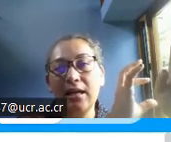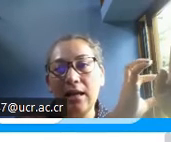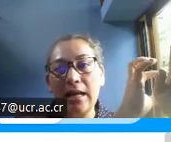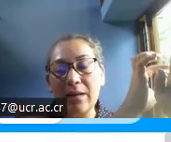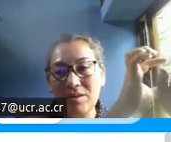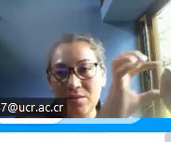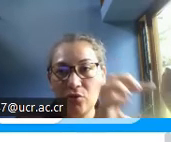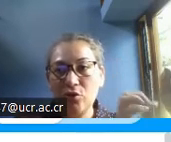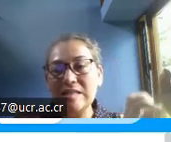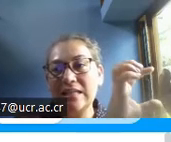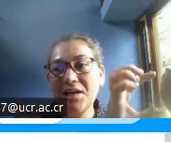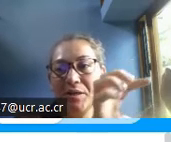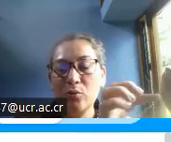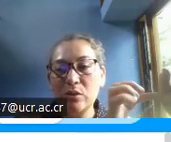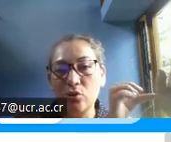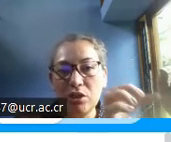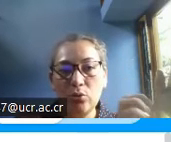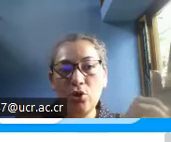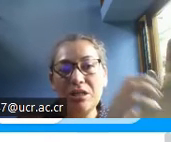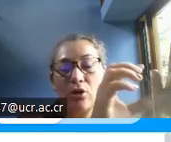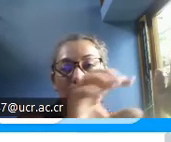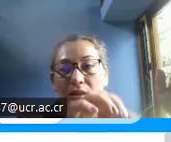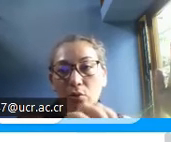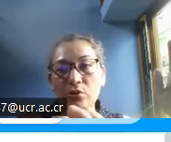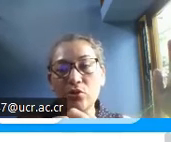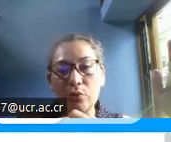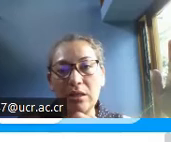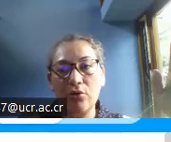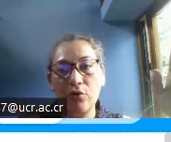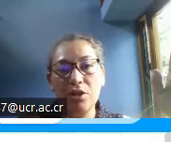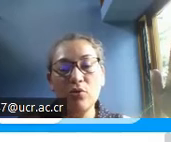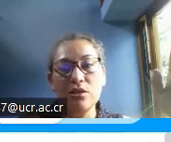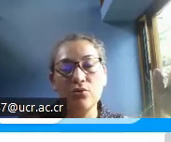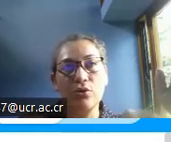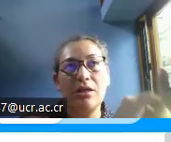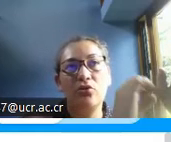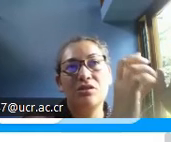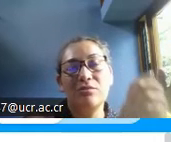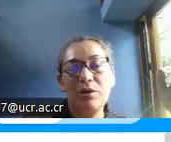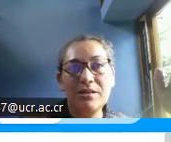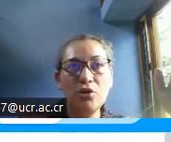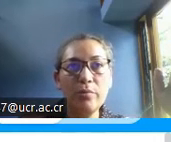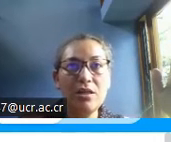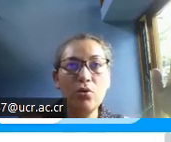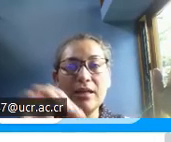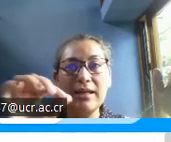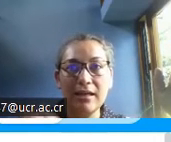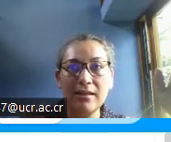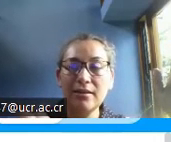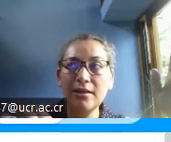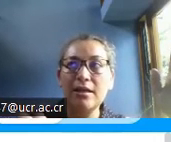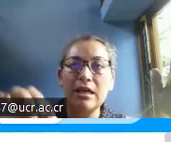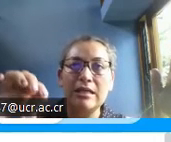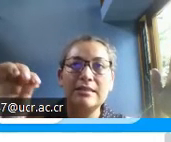hacer el planteamiento de nuestra idea, ¿verdad? Nuestro título y el objetivo de nuestro video, recordemos eso. Entonces, ¿cuál va a ser el objetivo? Que